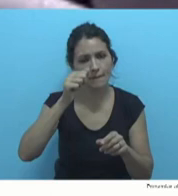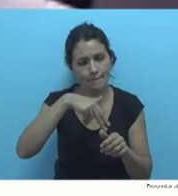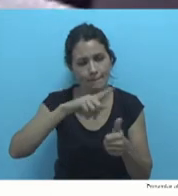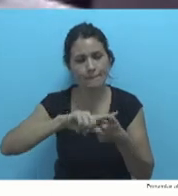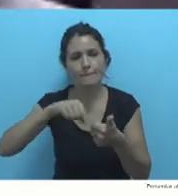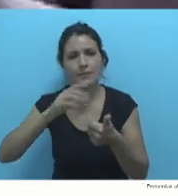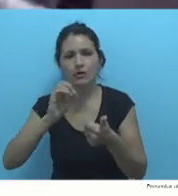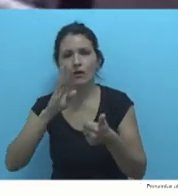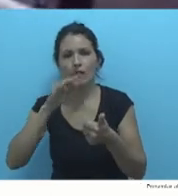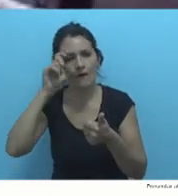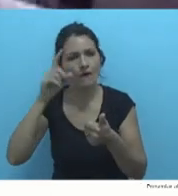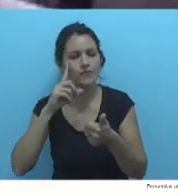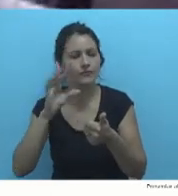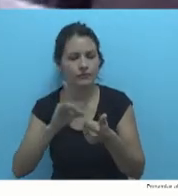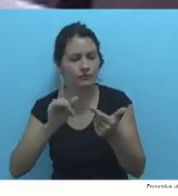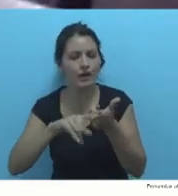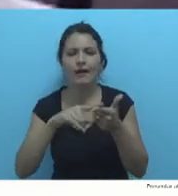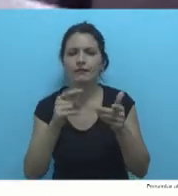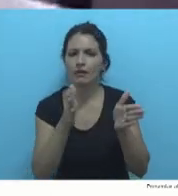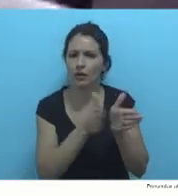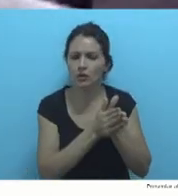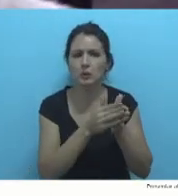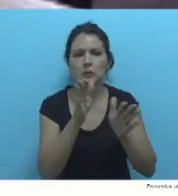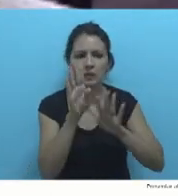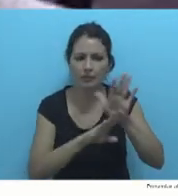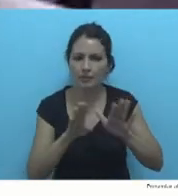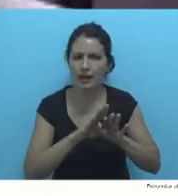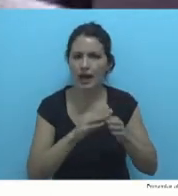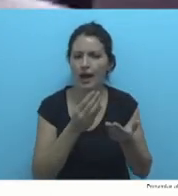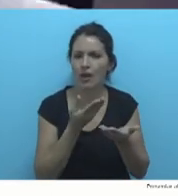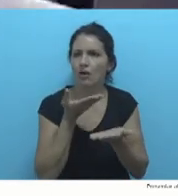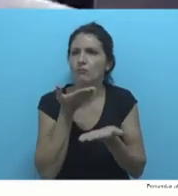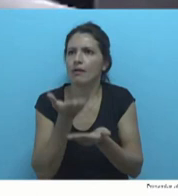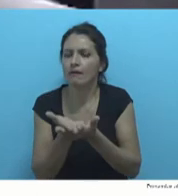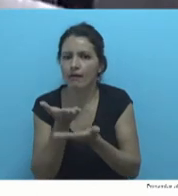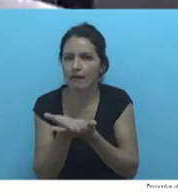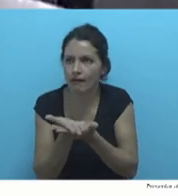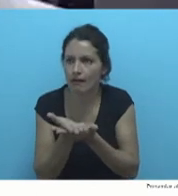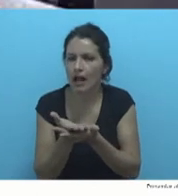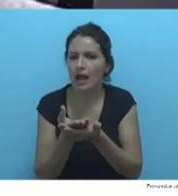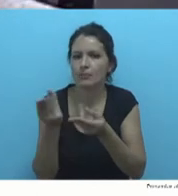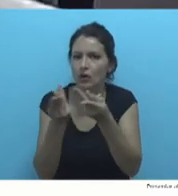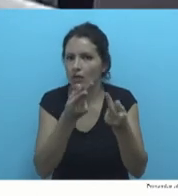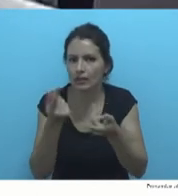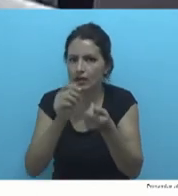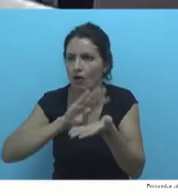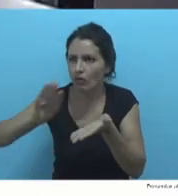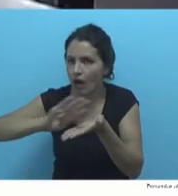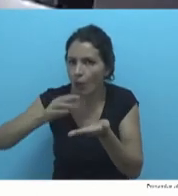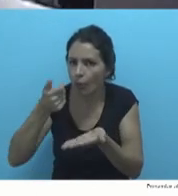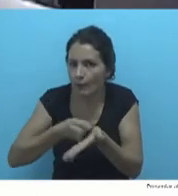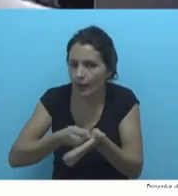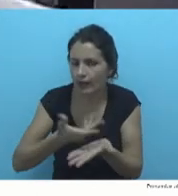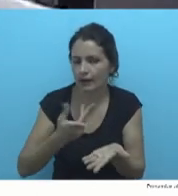el dinero, los recursos de todos los santafesinos. Cuando en el mes de mayo, no recuerdo bien la fecha, pero fue en el